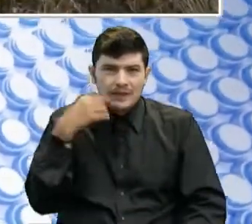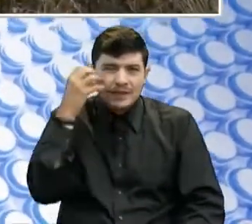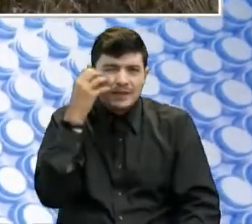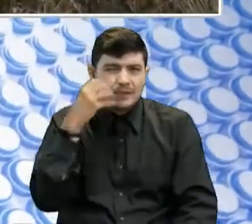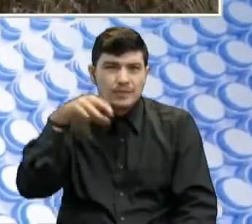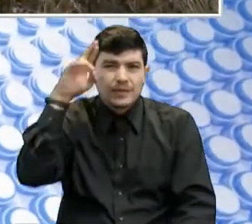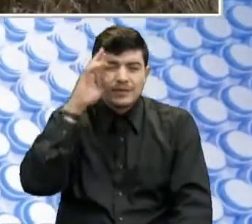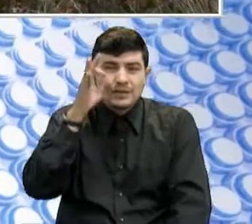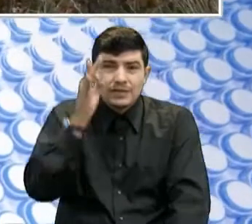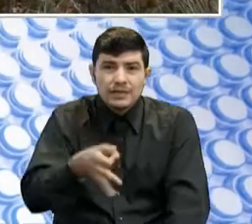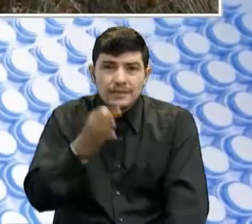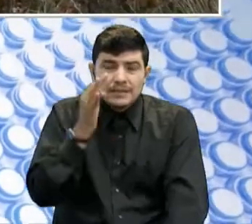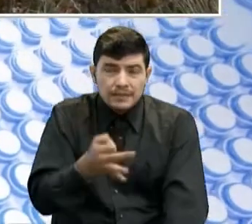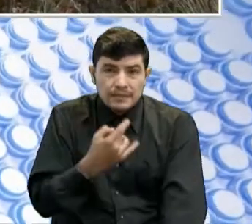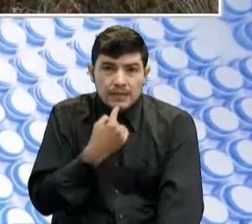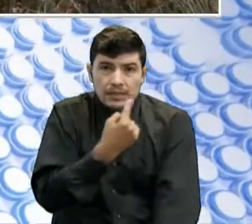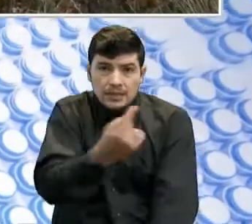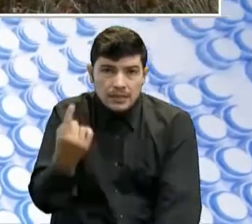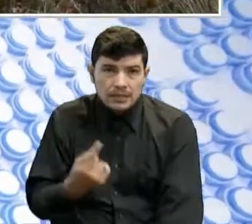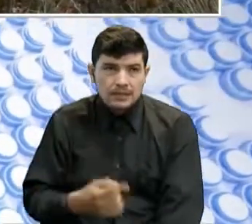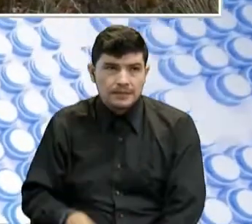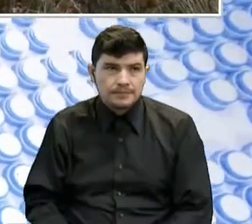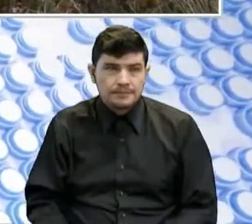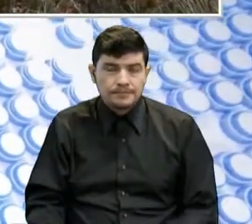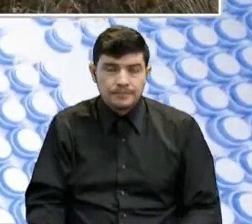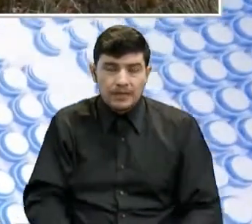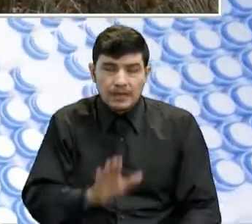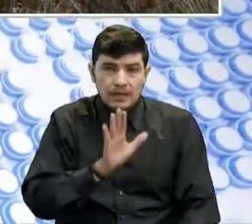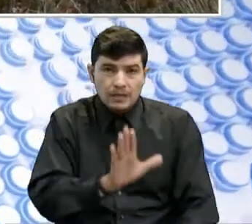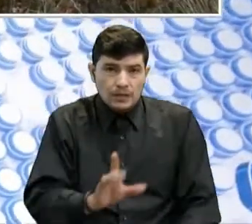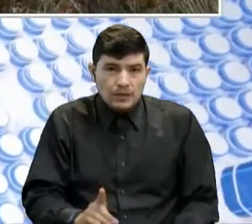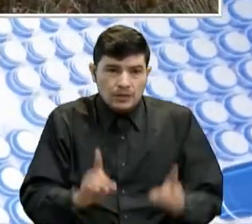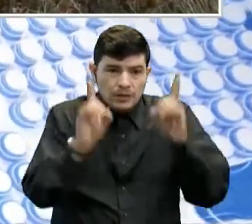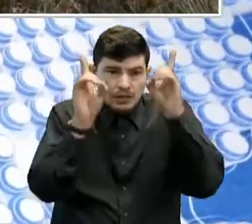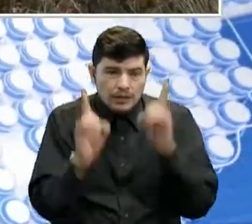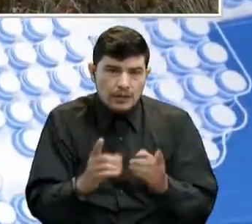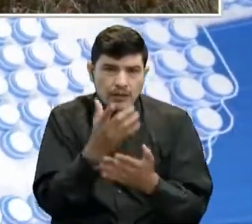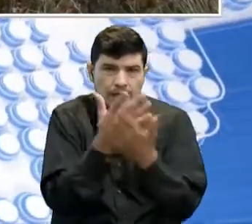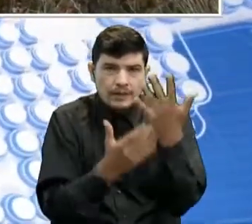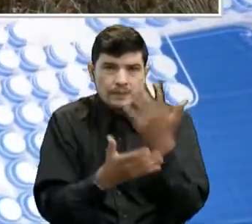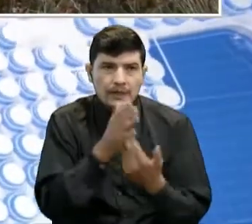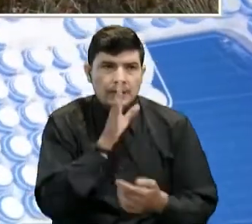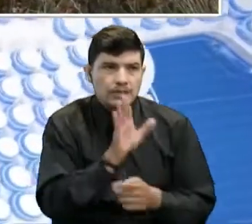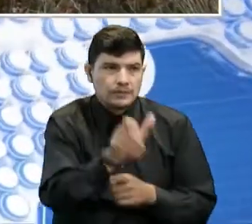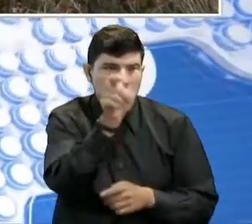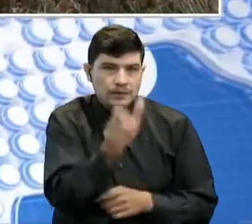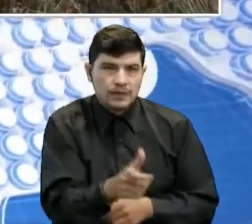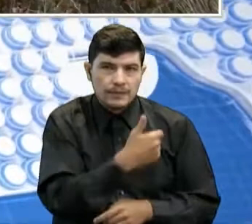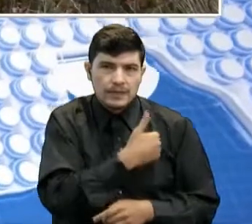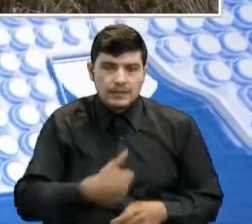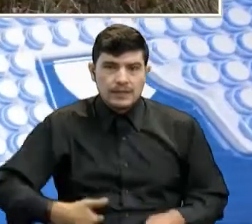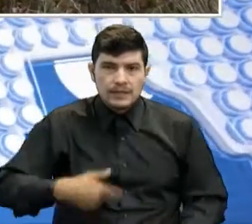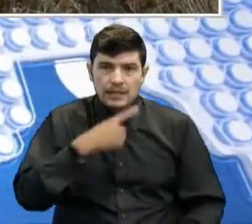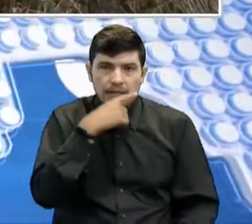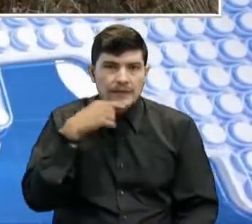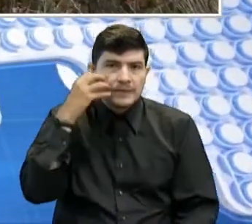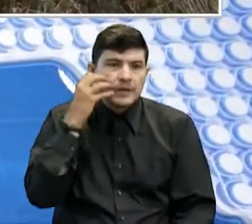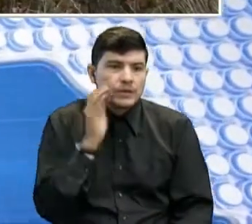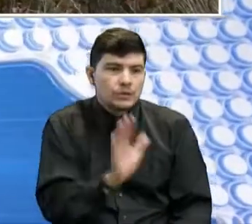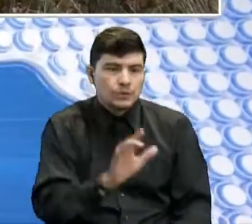venido insistiendo en que la decisión está en manos del presidente Duque y de su gobierno.